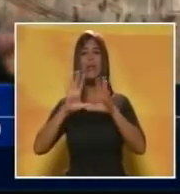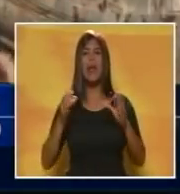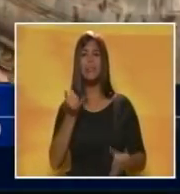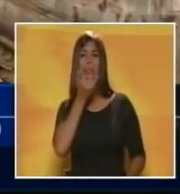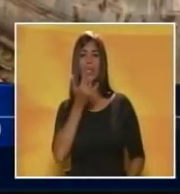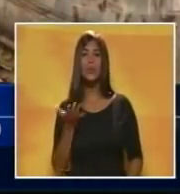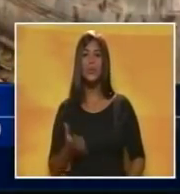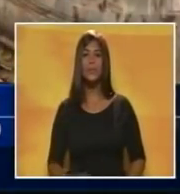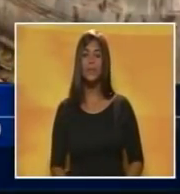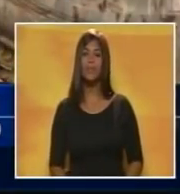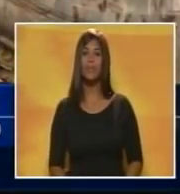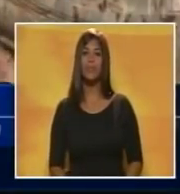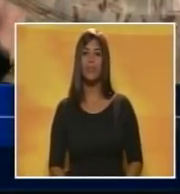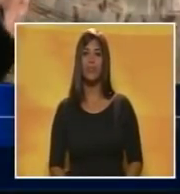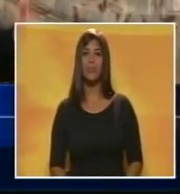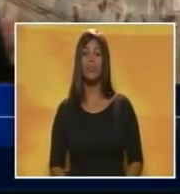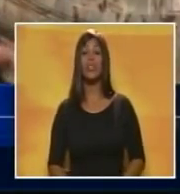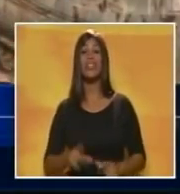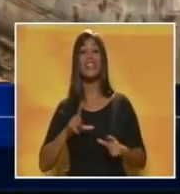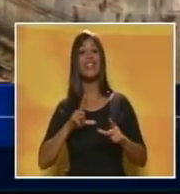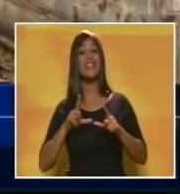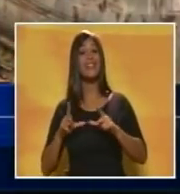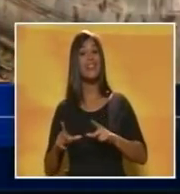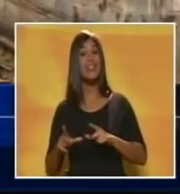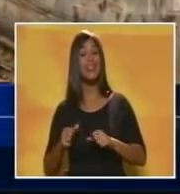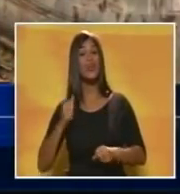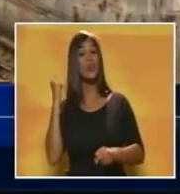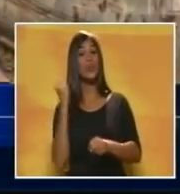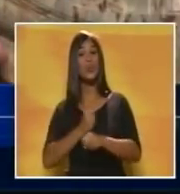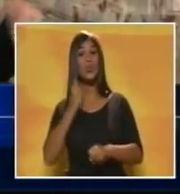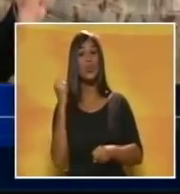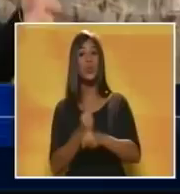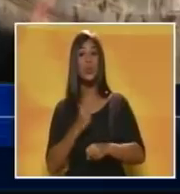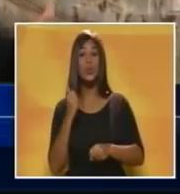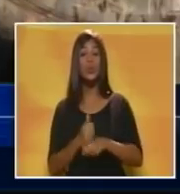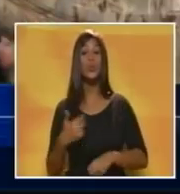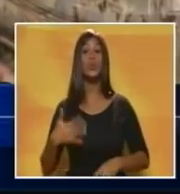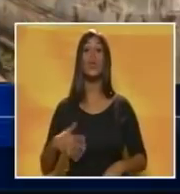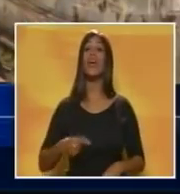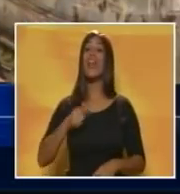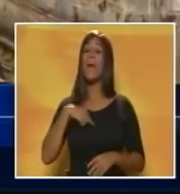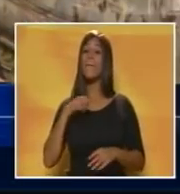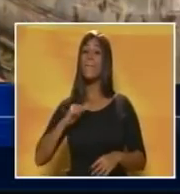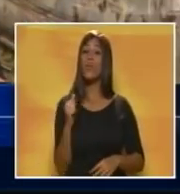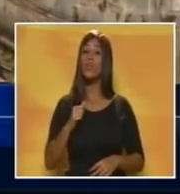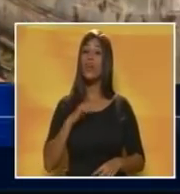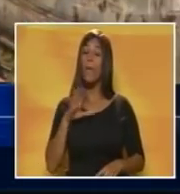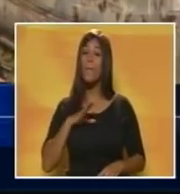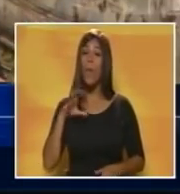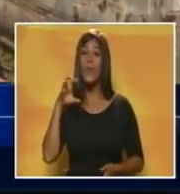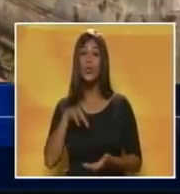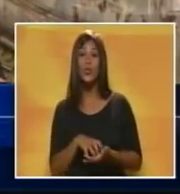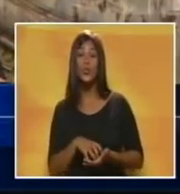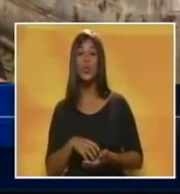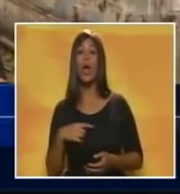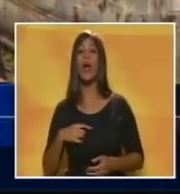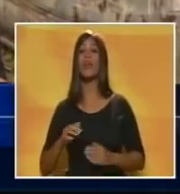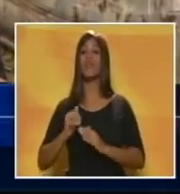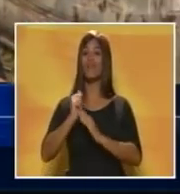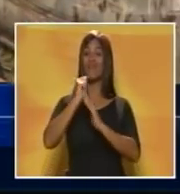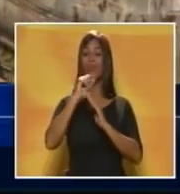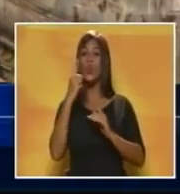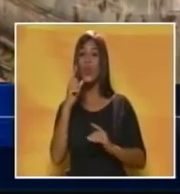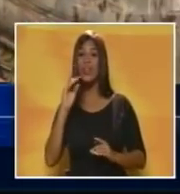atentado. Que ya están trabajando la policía de la ciudad, con Diego Santilli a la cabeza, la